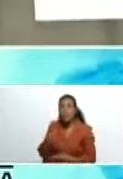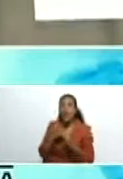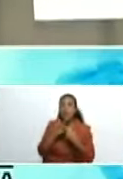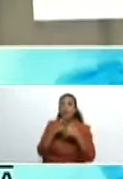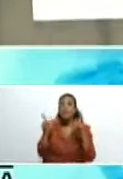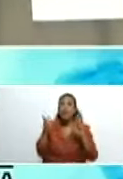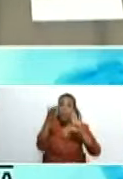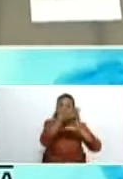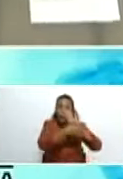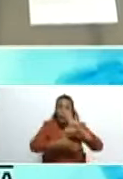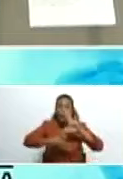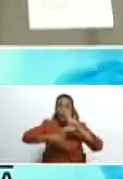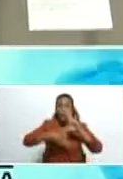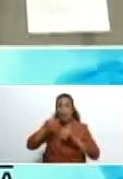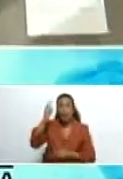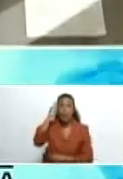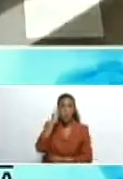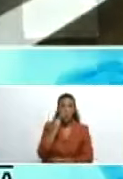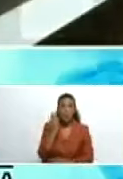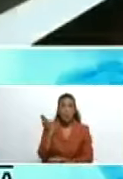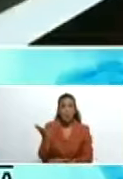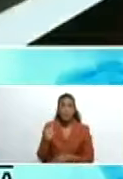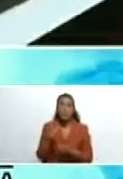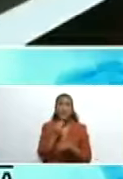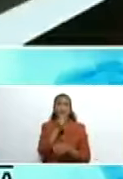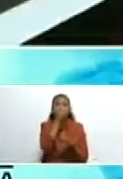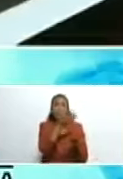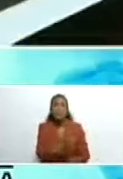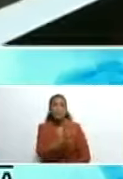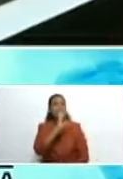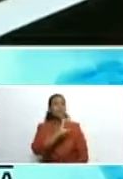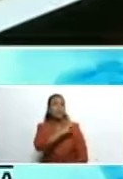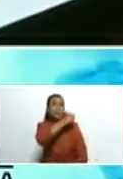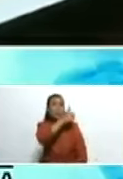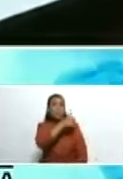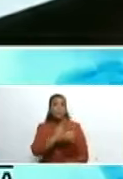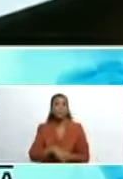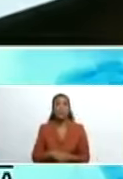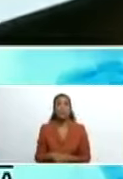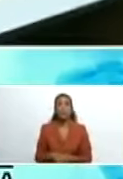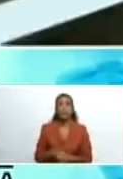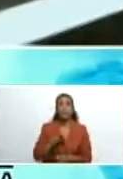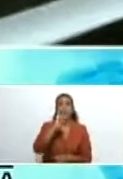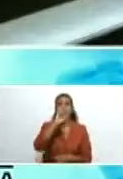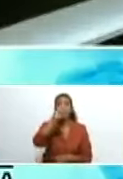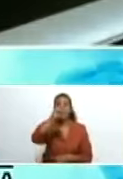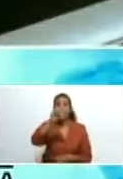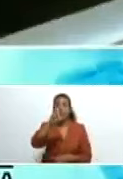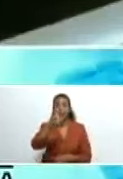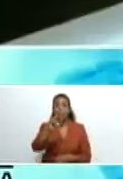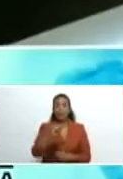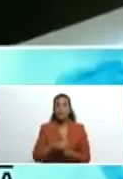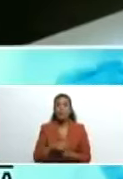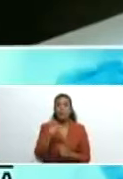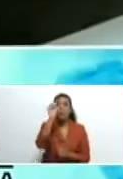Bueno, tenemos aquí a la directora. ¿Cómo te llamas tú? Ima Sumat Karwarupay. Ima. Sí, señor.